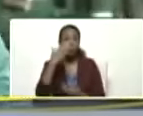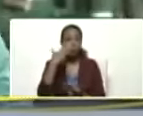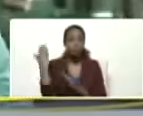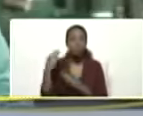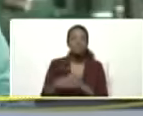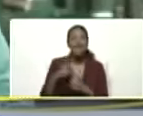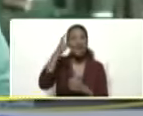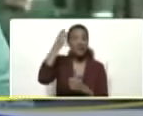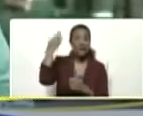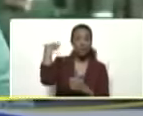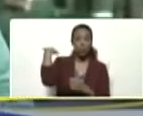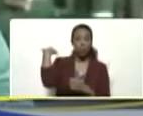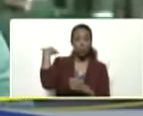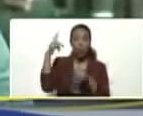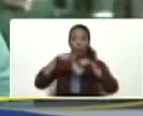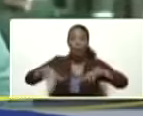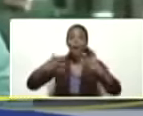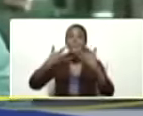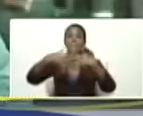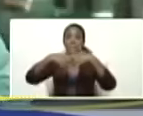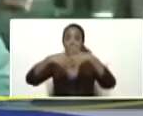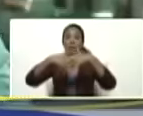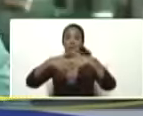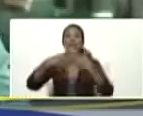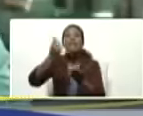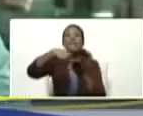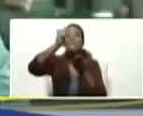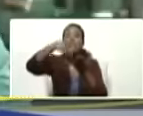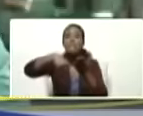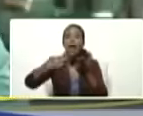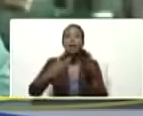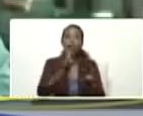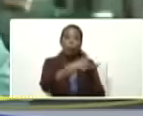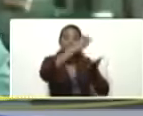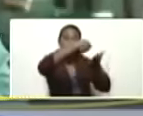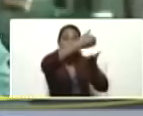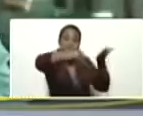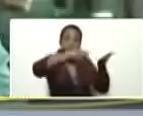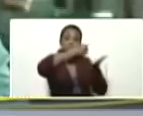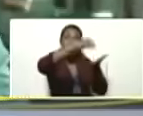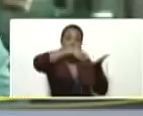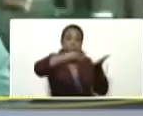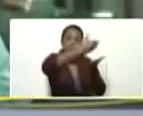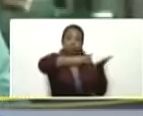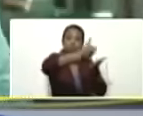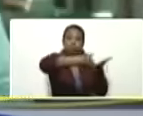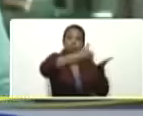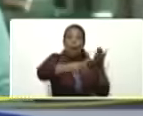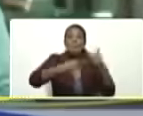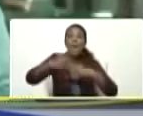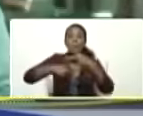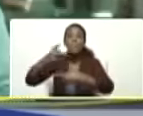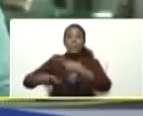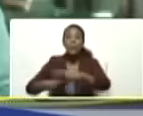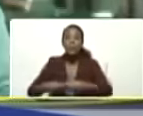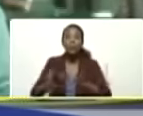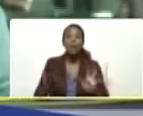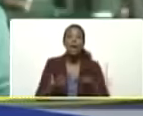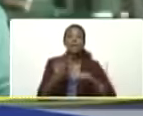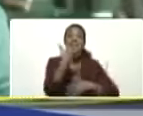El día de ayer en Cabelum se firmaron contratos para llevar la producción